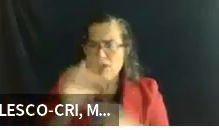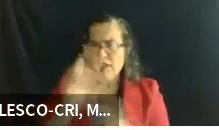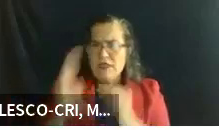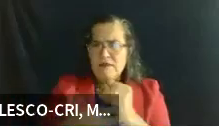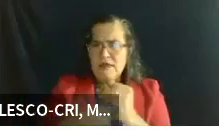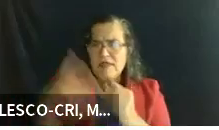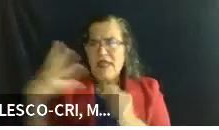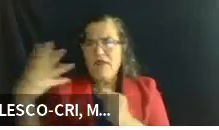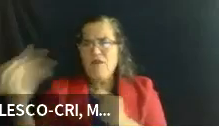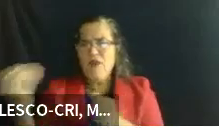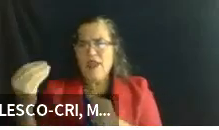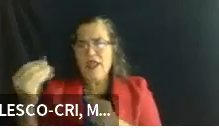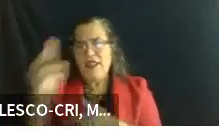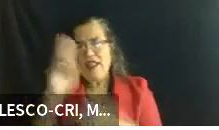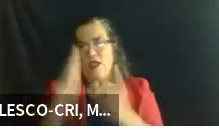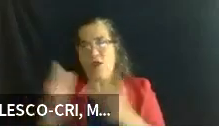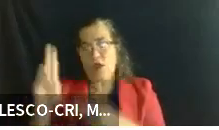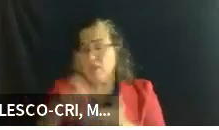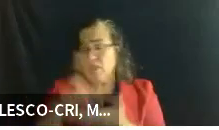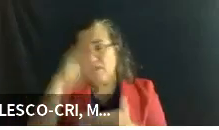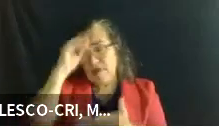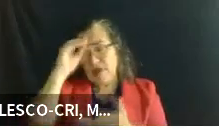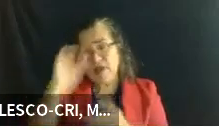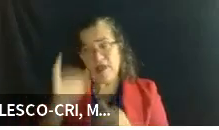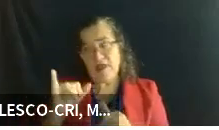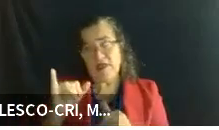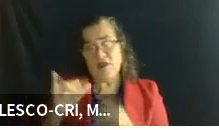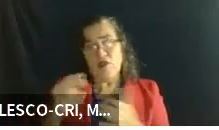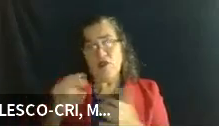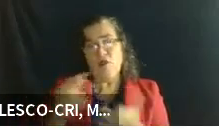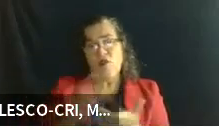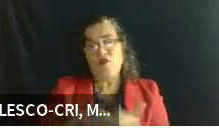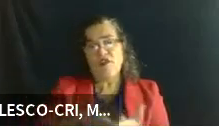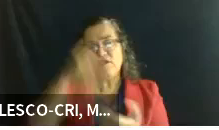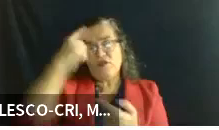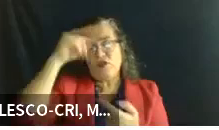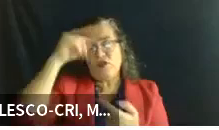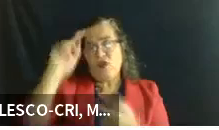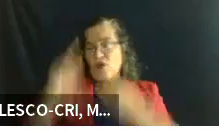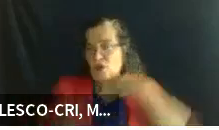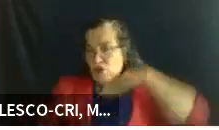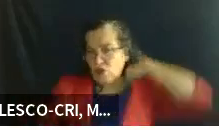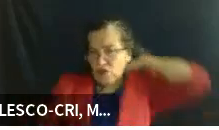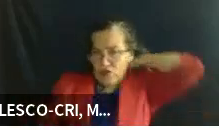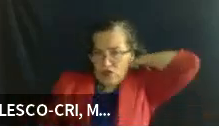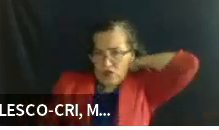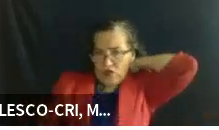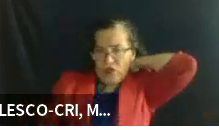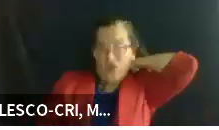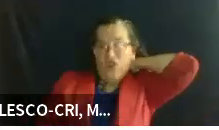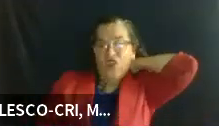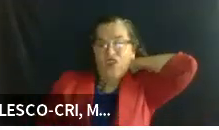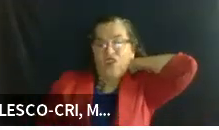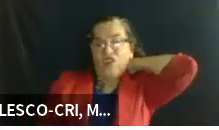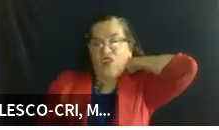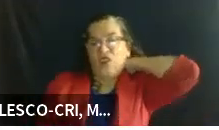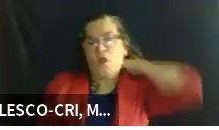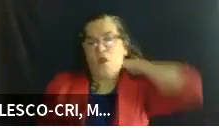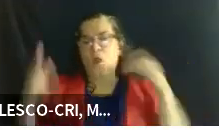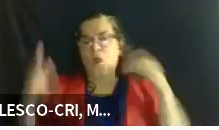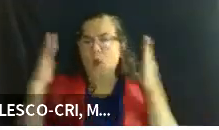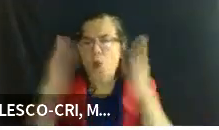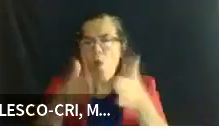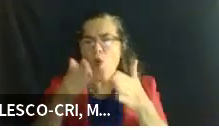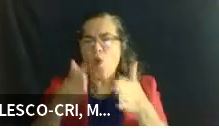del ámbito universitario. Lo define como un re registro de logros de aprendizaje que están muy enfocados a lo que el estudiante tiene que saber, o